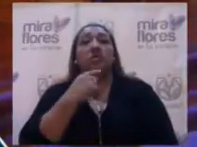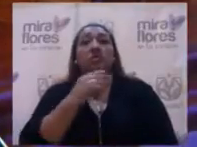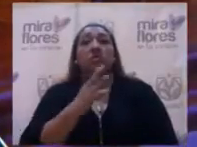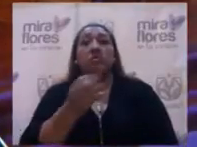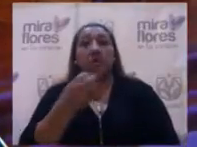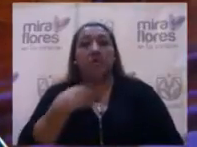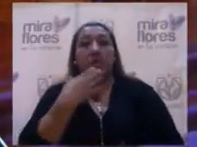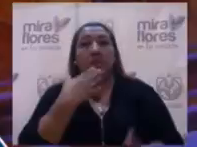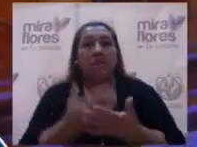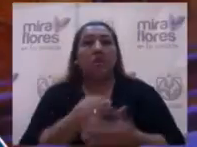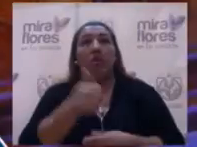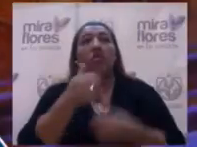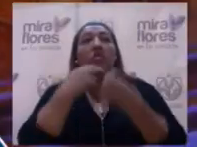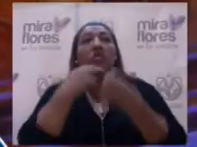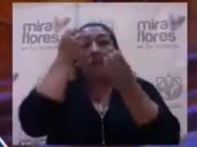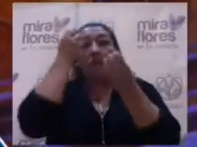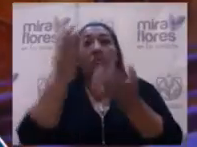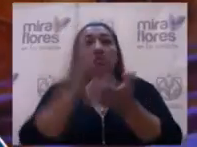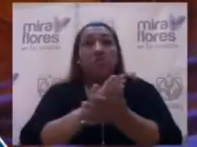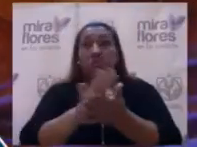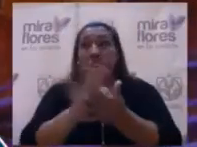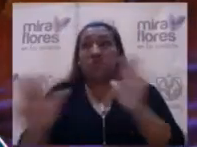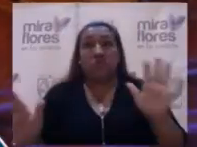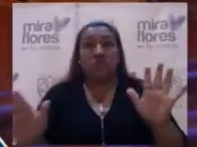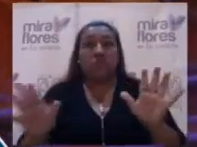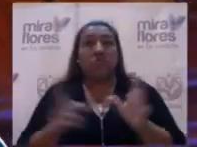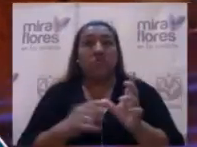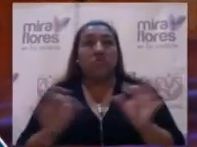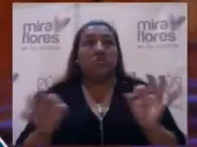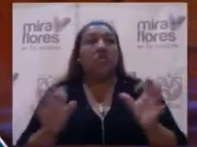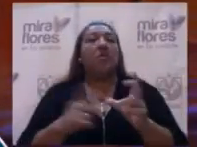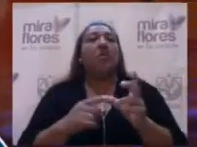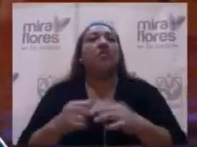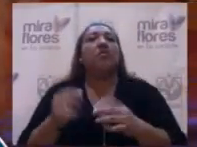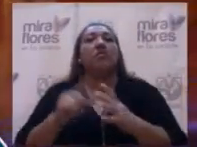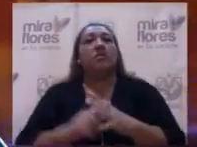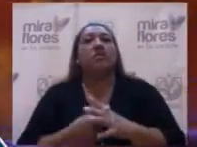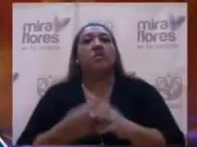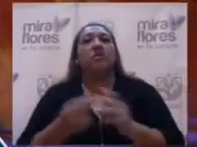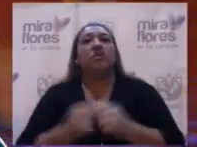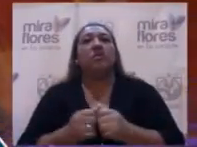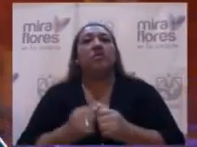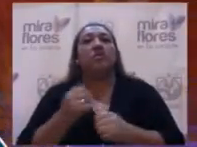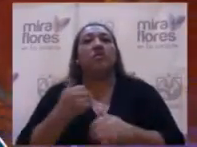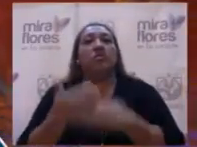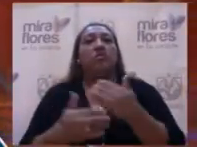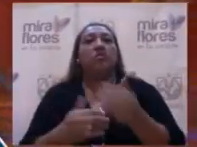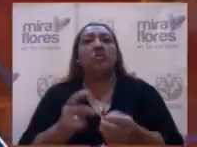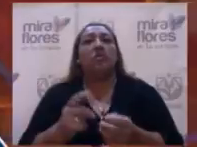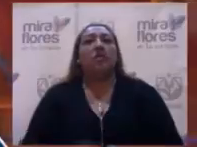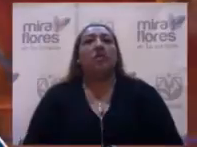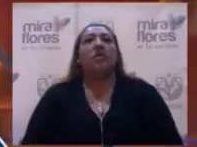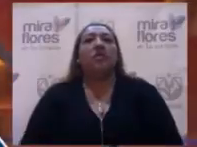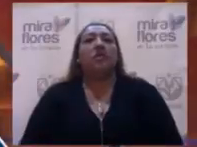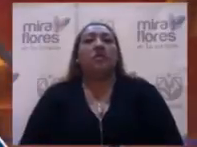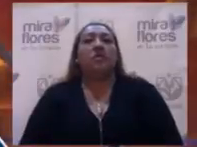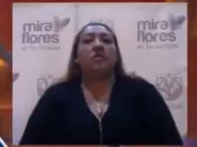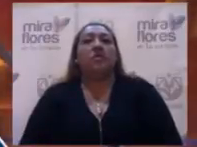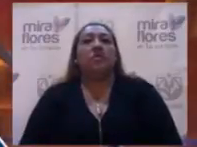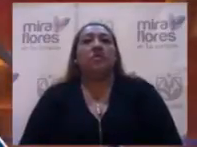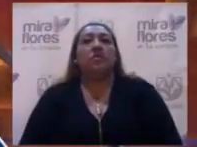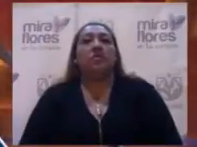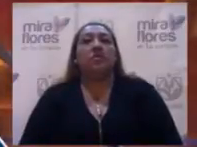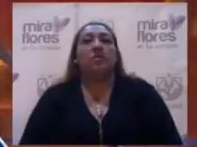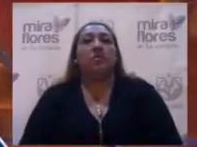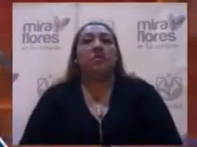informe? No teniendo más informes en mesa, vamos a seguir con el curso propio de la